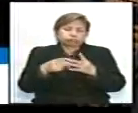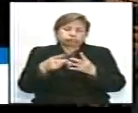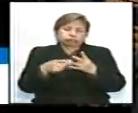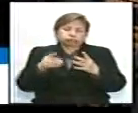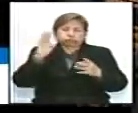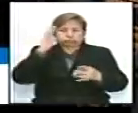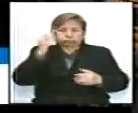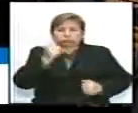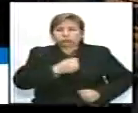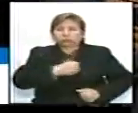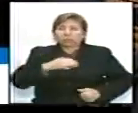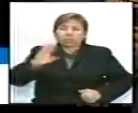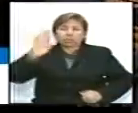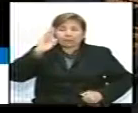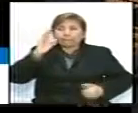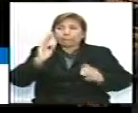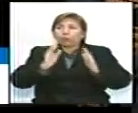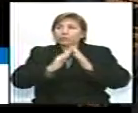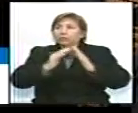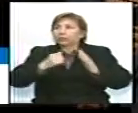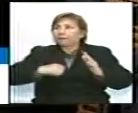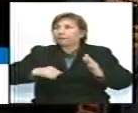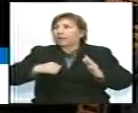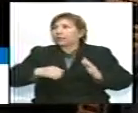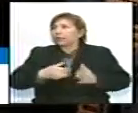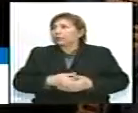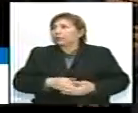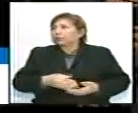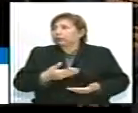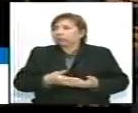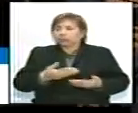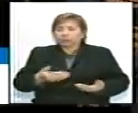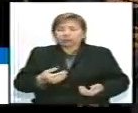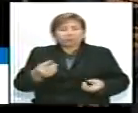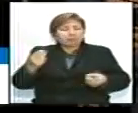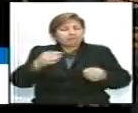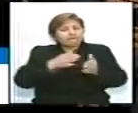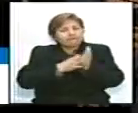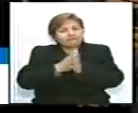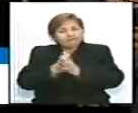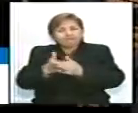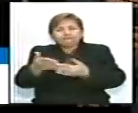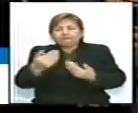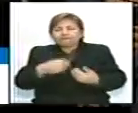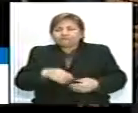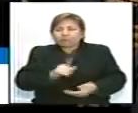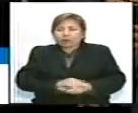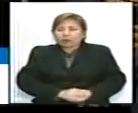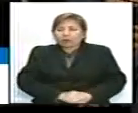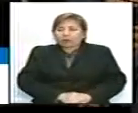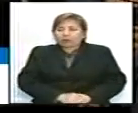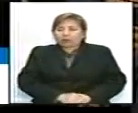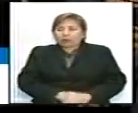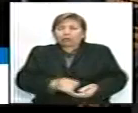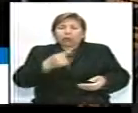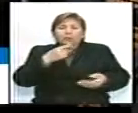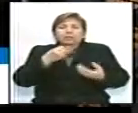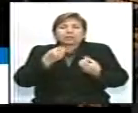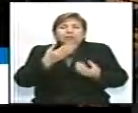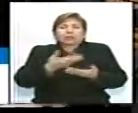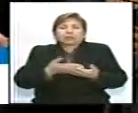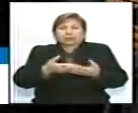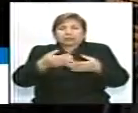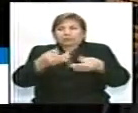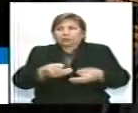de municipalidades que ha visitado con el mejor ánimo, el ánimo de ver cómo está la real